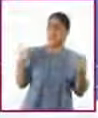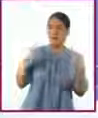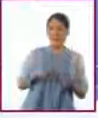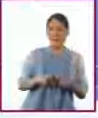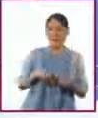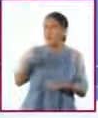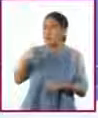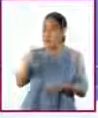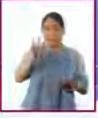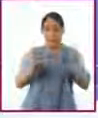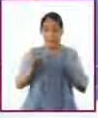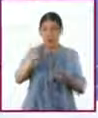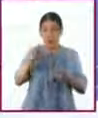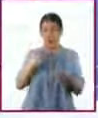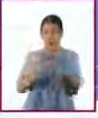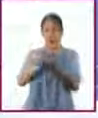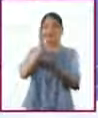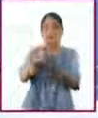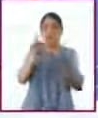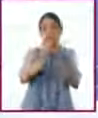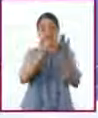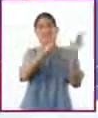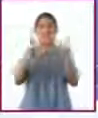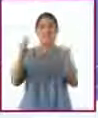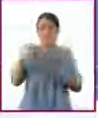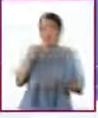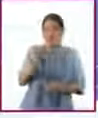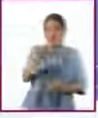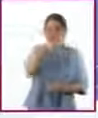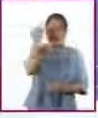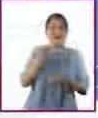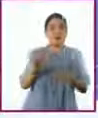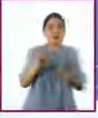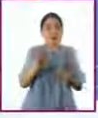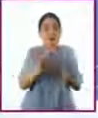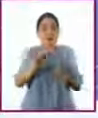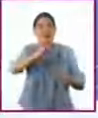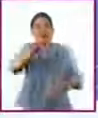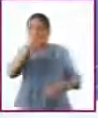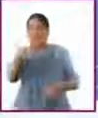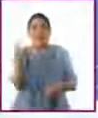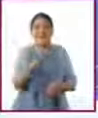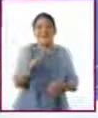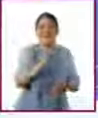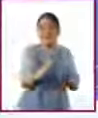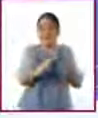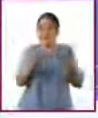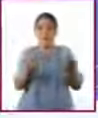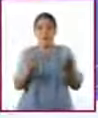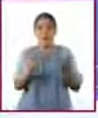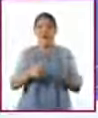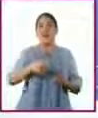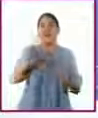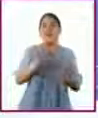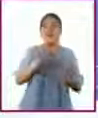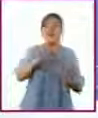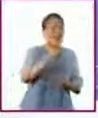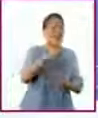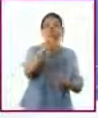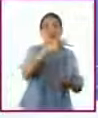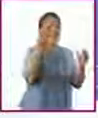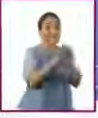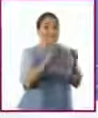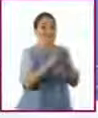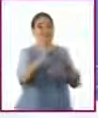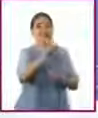veces cuando entramos a la biblioteca no sabemos bien cómo buscar lo que necesitamos. Todo tiene una clasificación